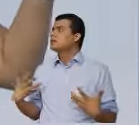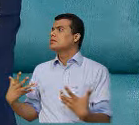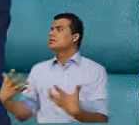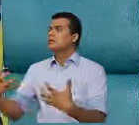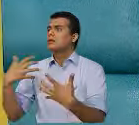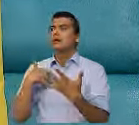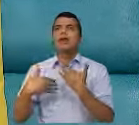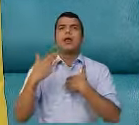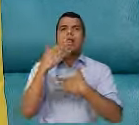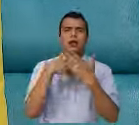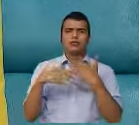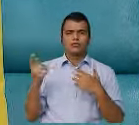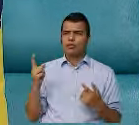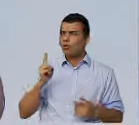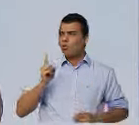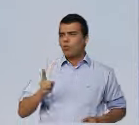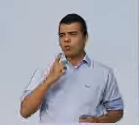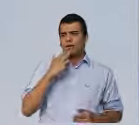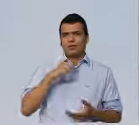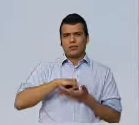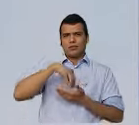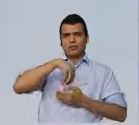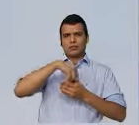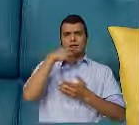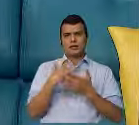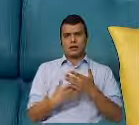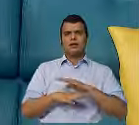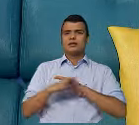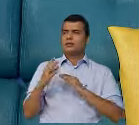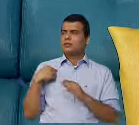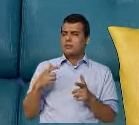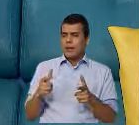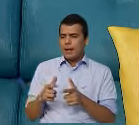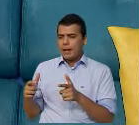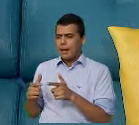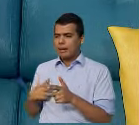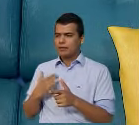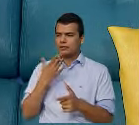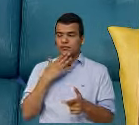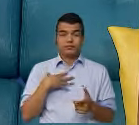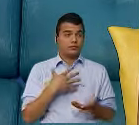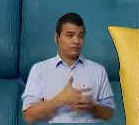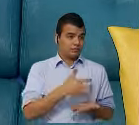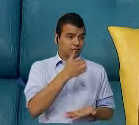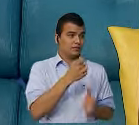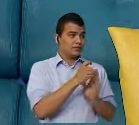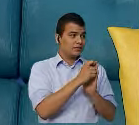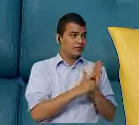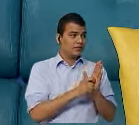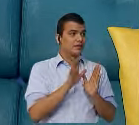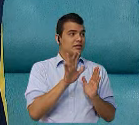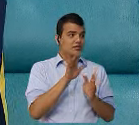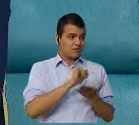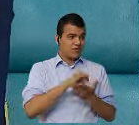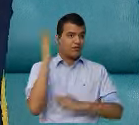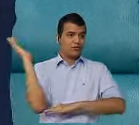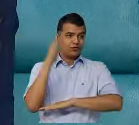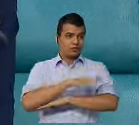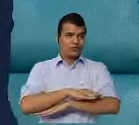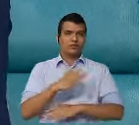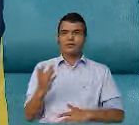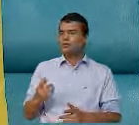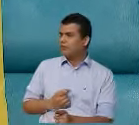porque ya los niveles de azúcar vienen. Y comidas pequeñas, no es que se vaya a comer un tamal 5 veces al día. Yo hago así porque eso es